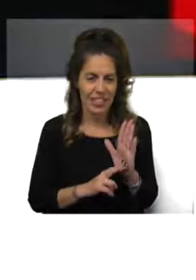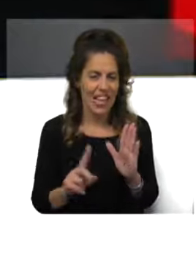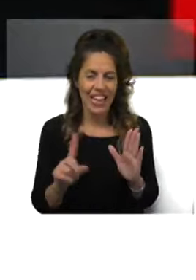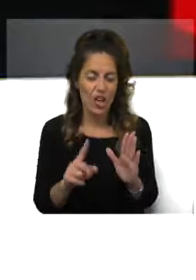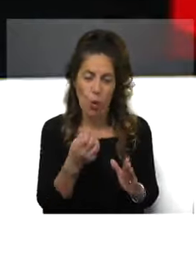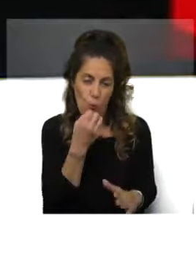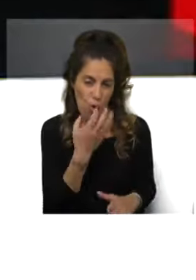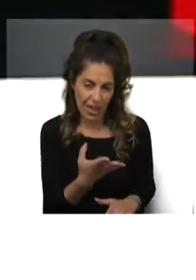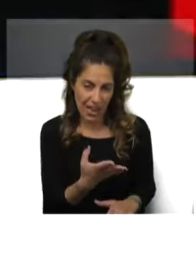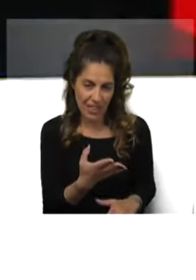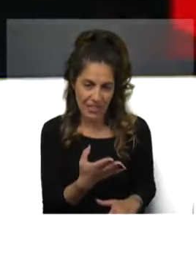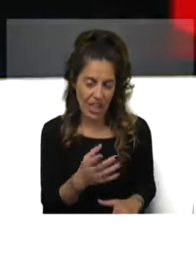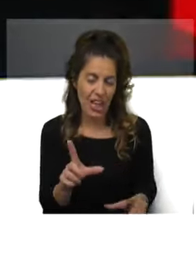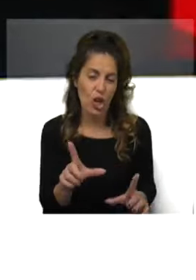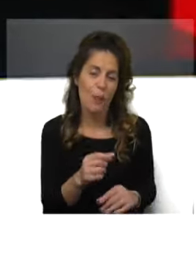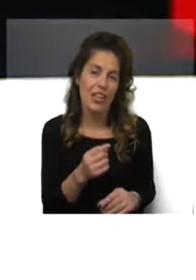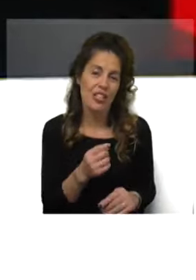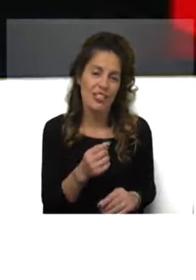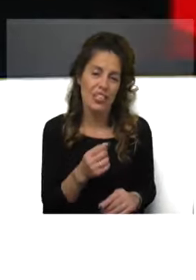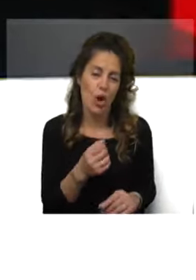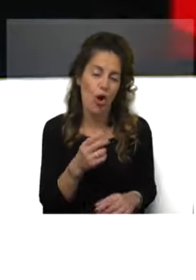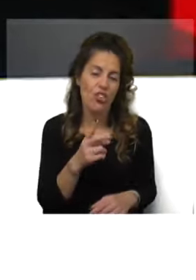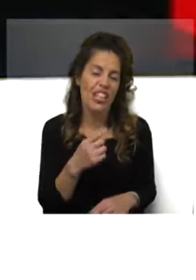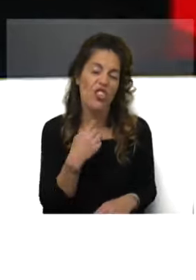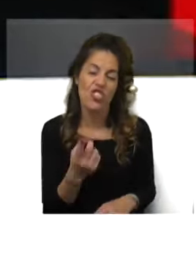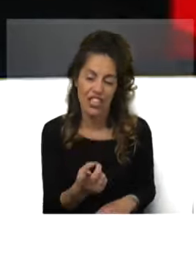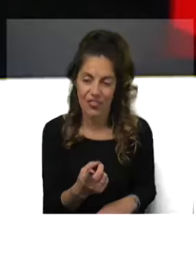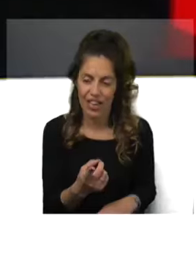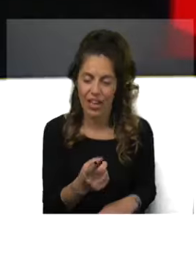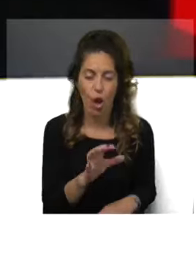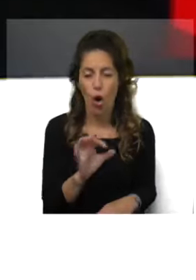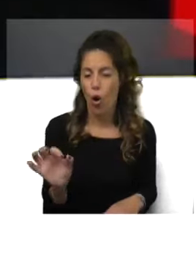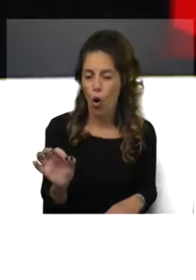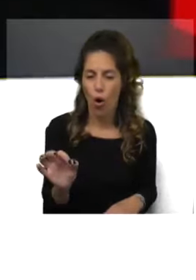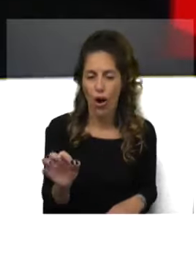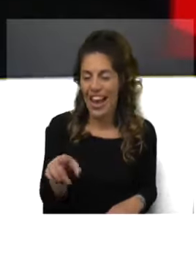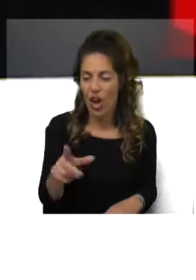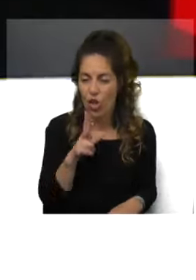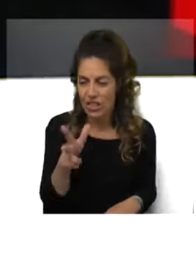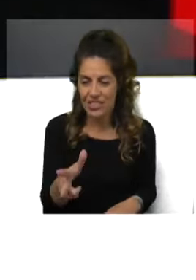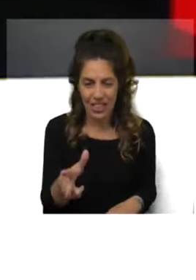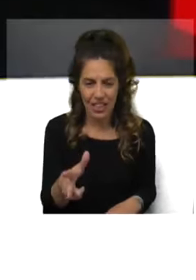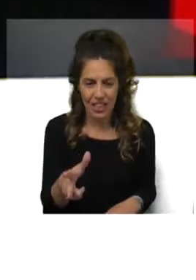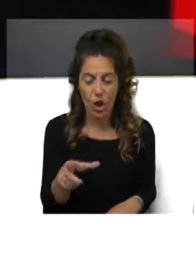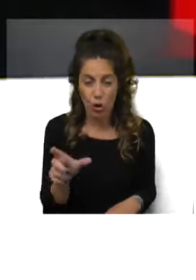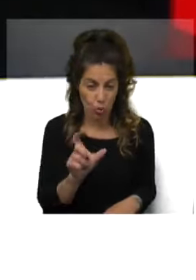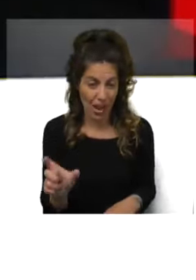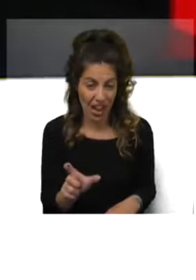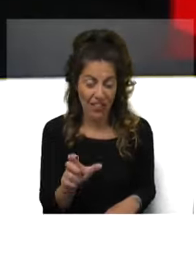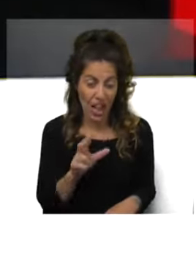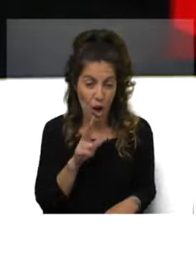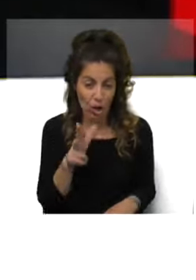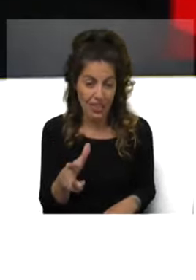siendo buenas no o que no terminan siendo útiles o que eh Él lo dice con con con sus palabras Es